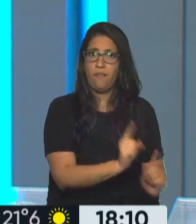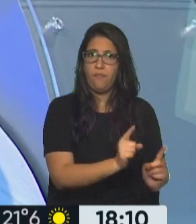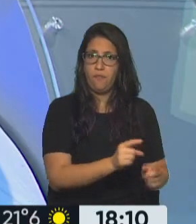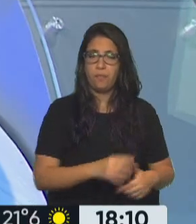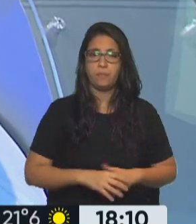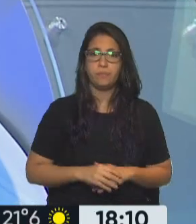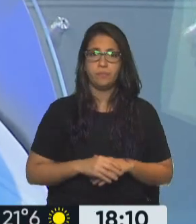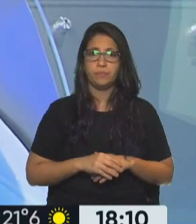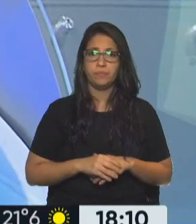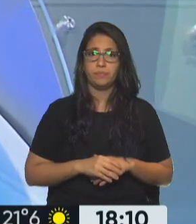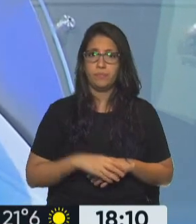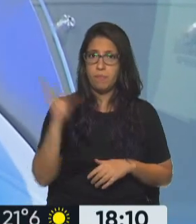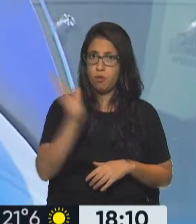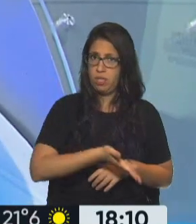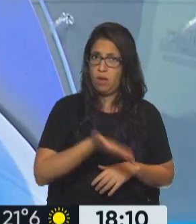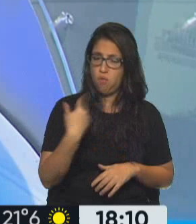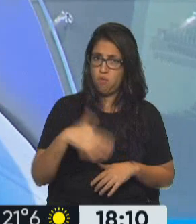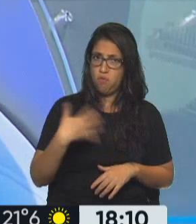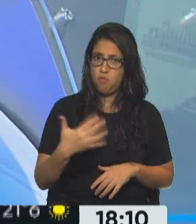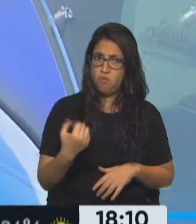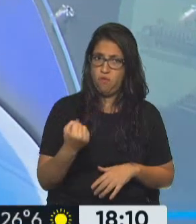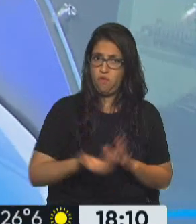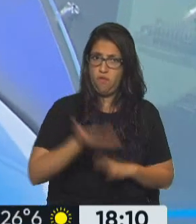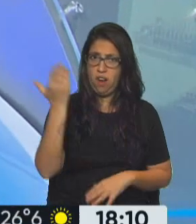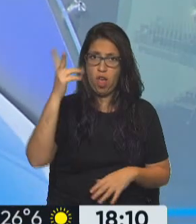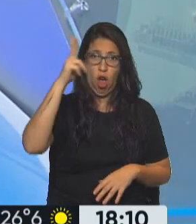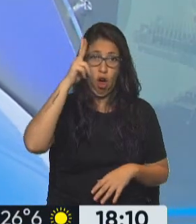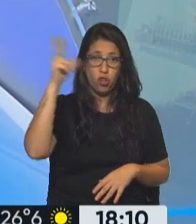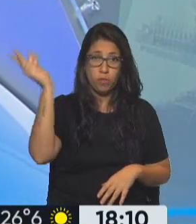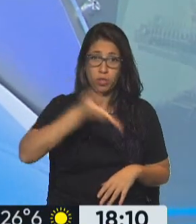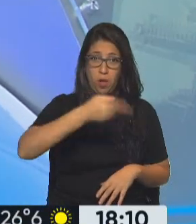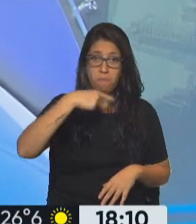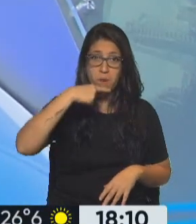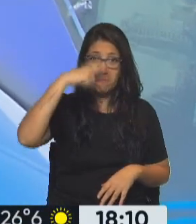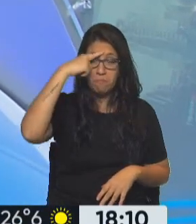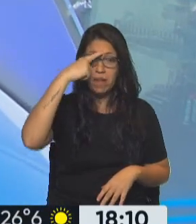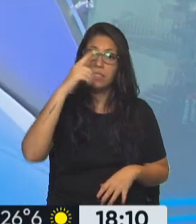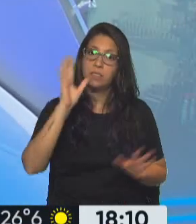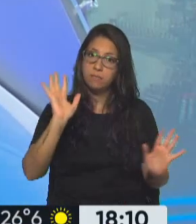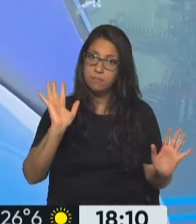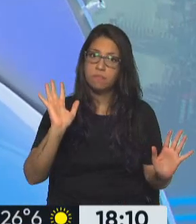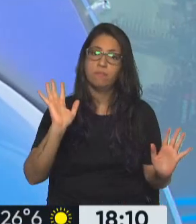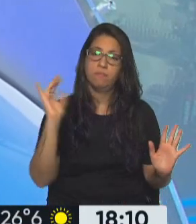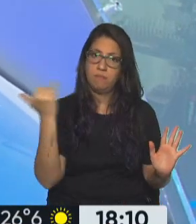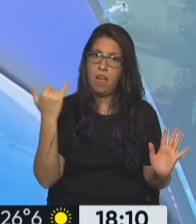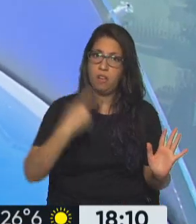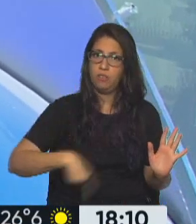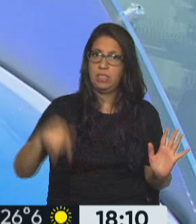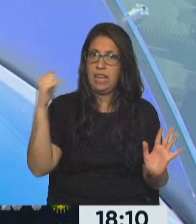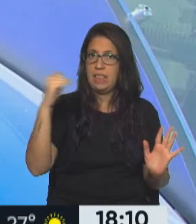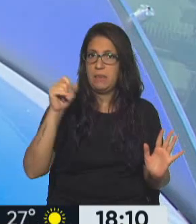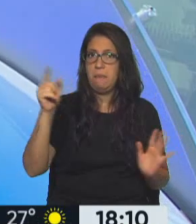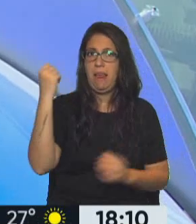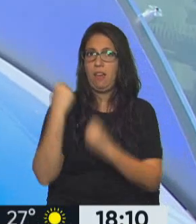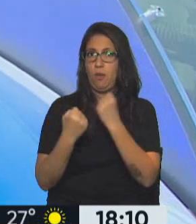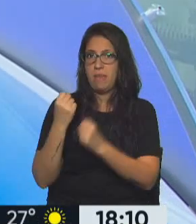Ya lo entendí. La tasa es altísima, te digo, una tasa del 8% mensual tiene otras connotaciones negativas para la economía. Total, porque muy